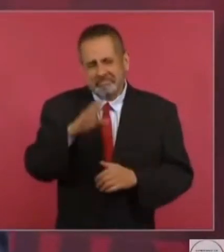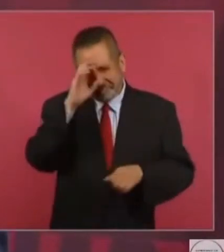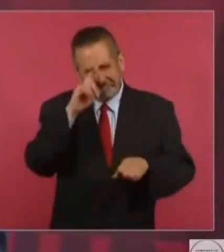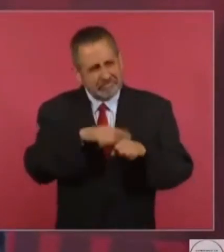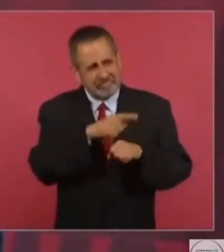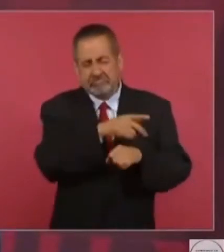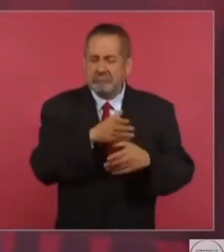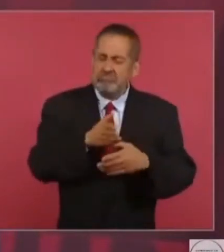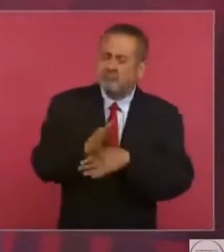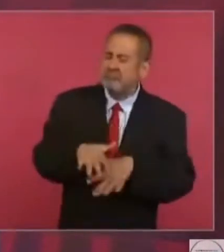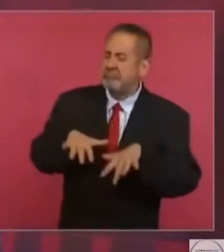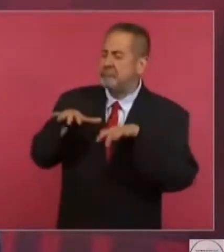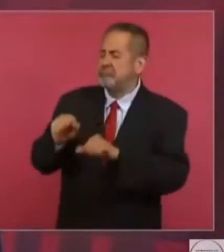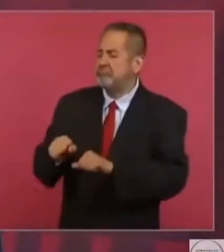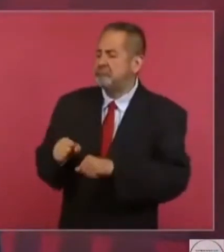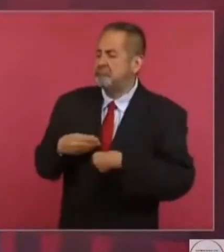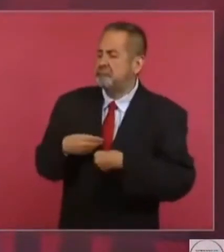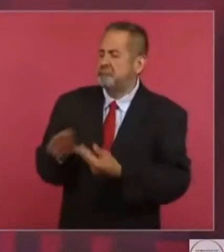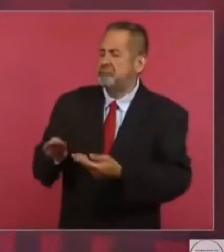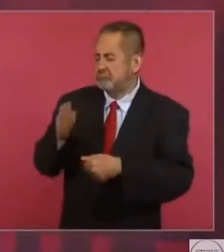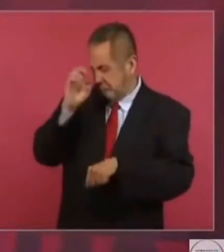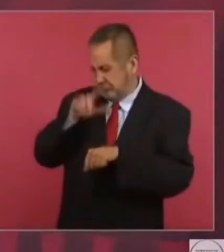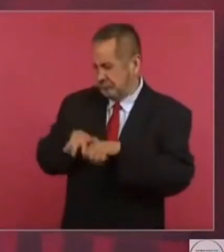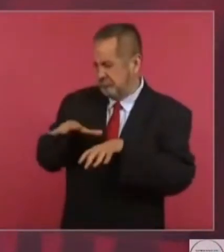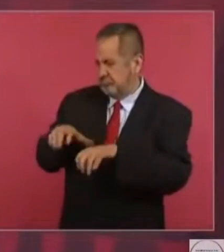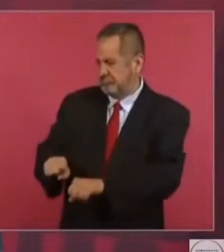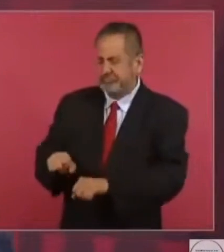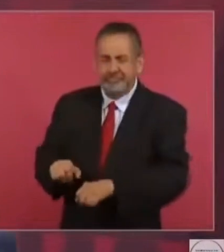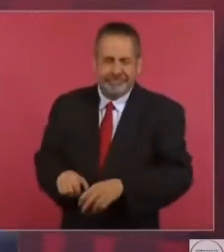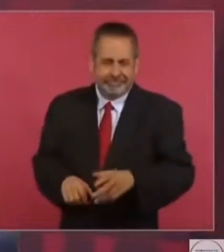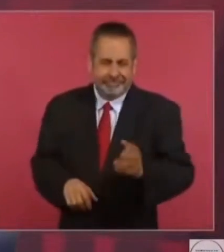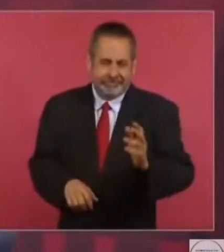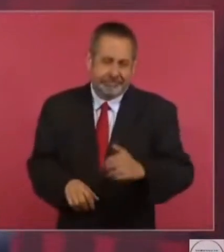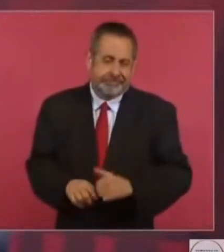culturas y